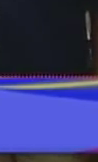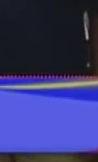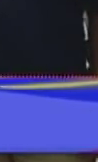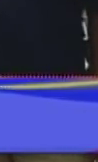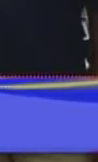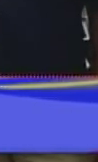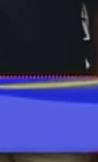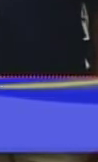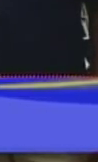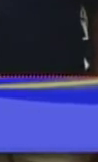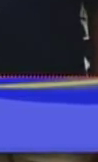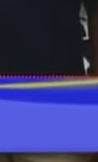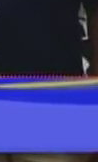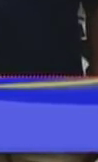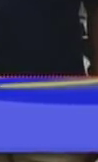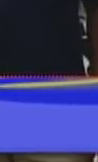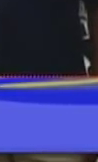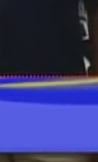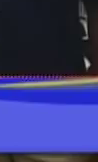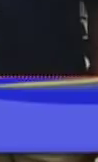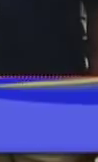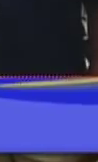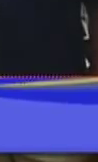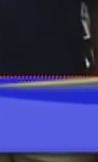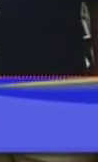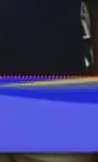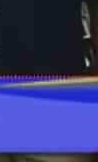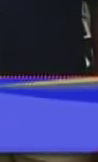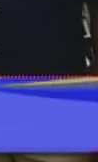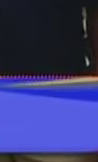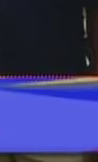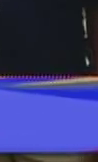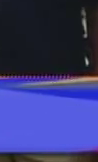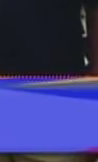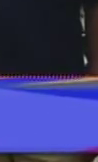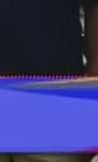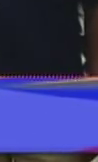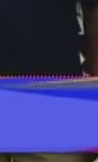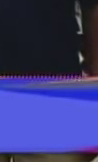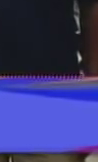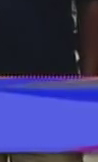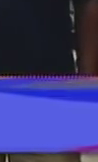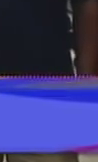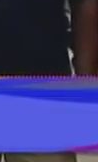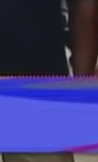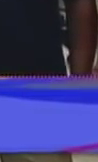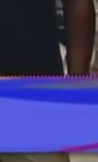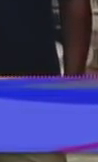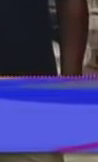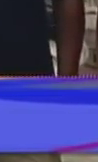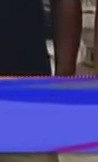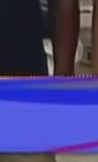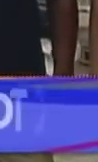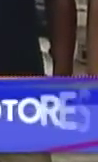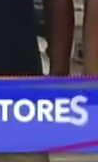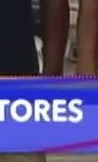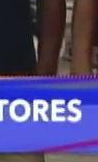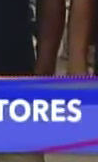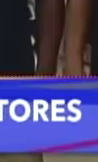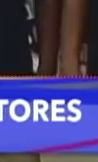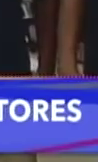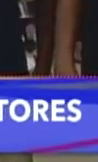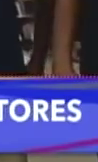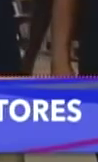Me acompaña el viceministro de Pesca, el comandante de la SODI terrestre, general Barro, el comandante de la SODI marítima